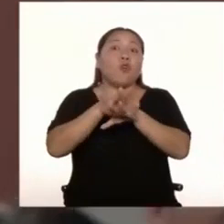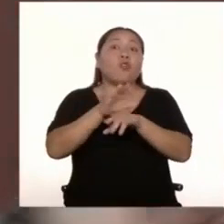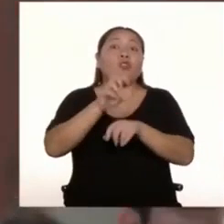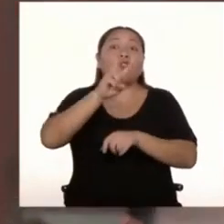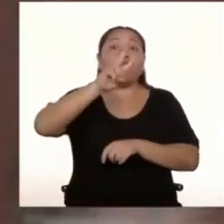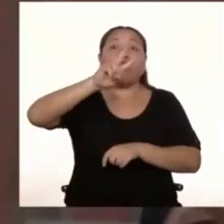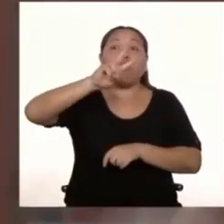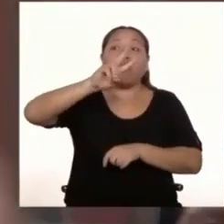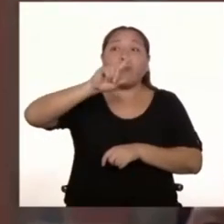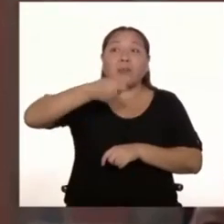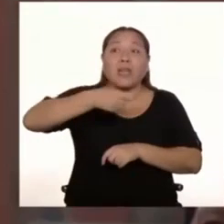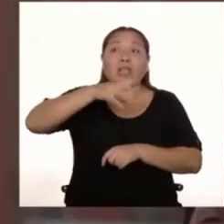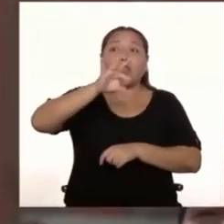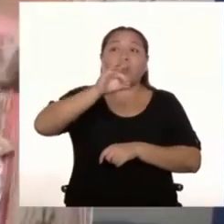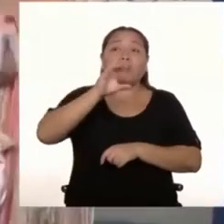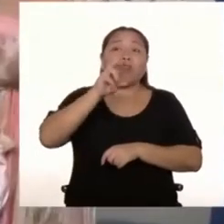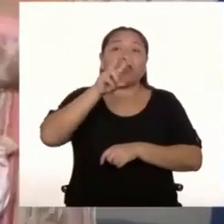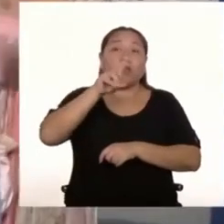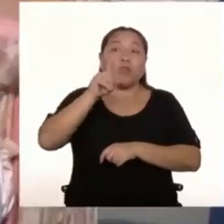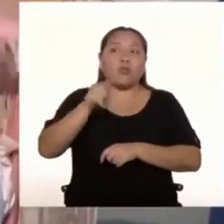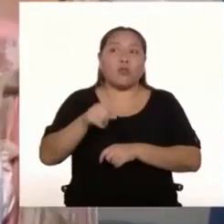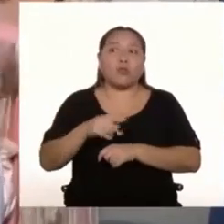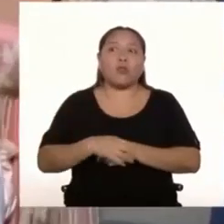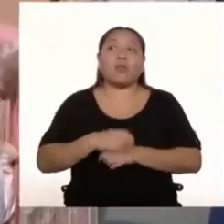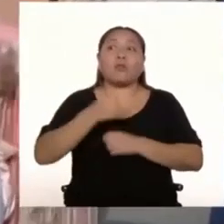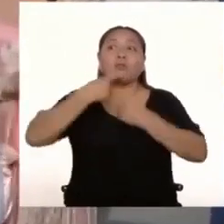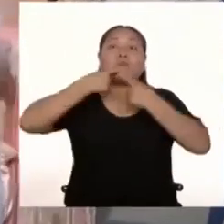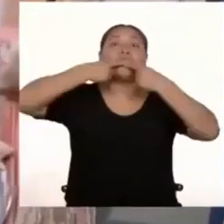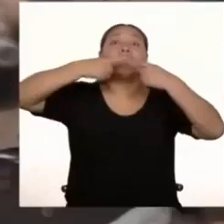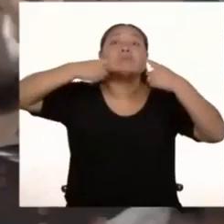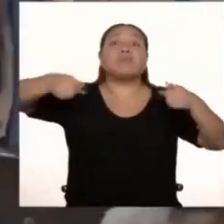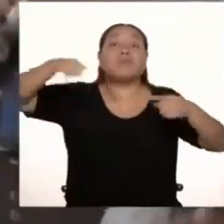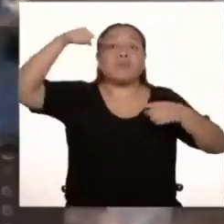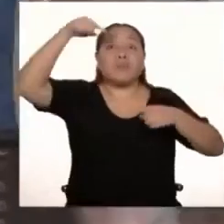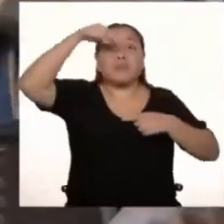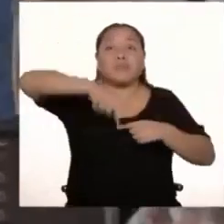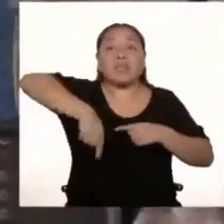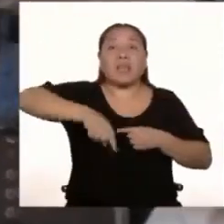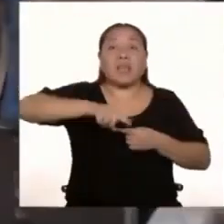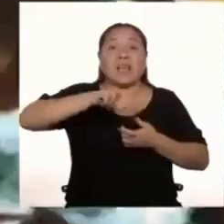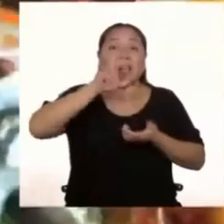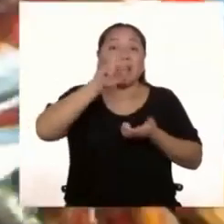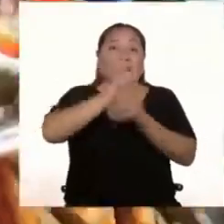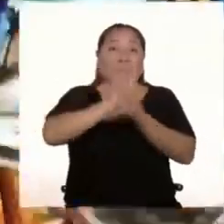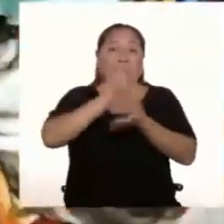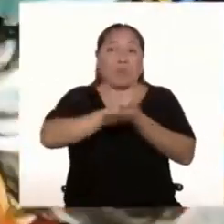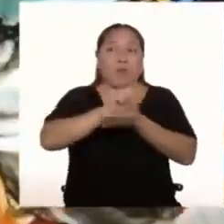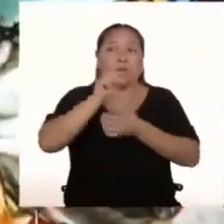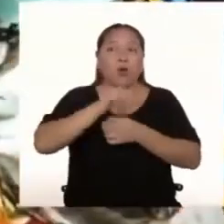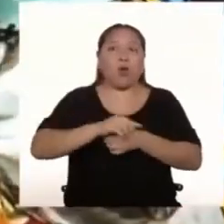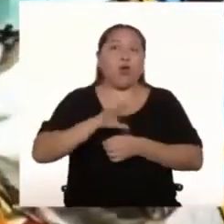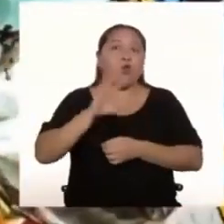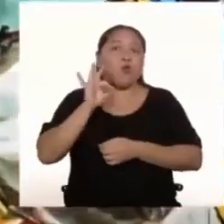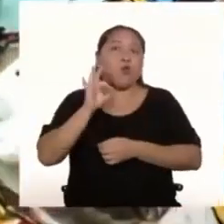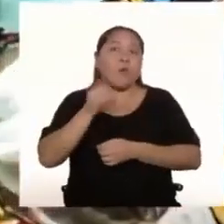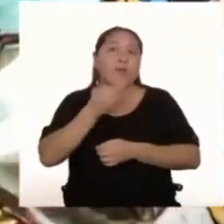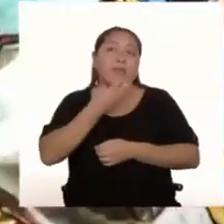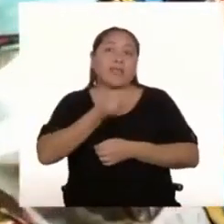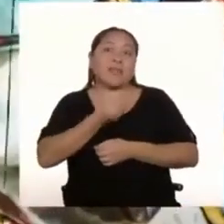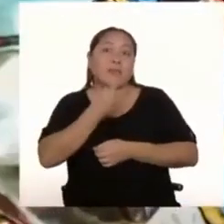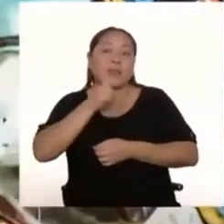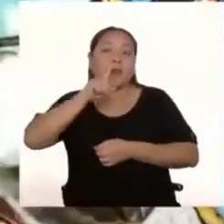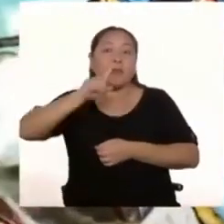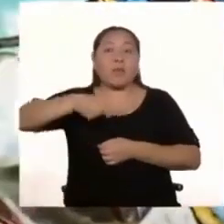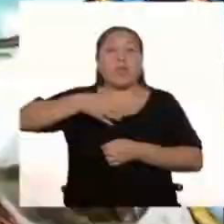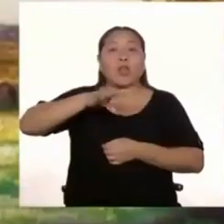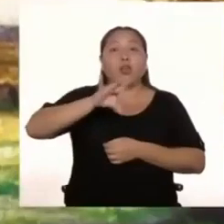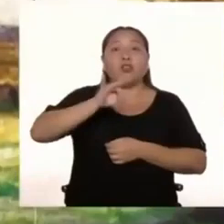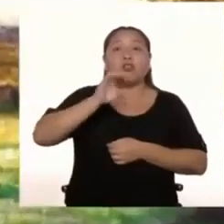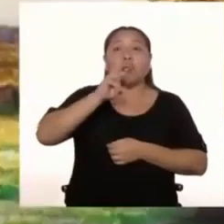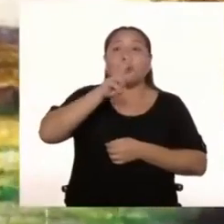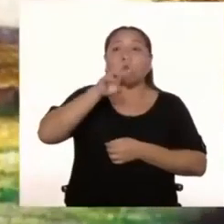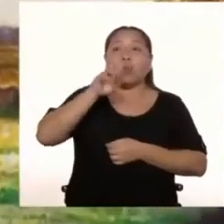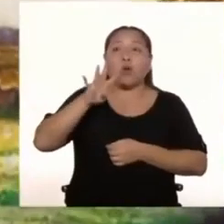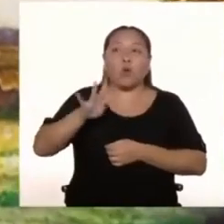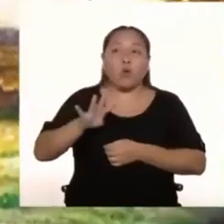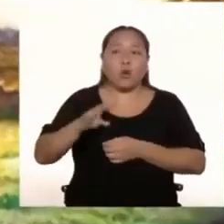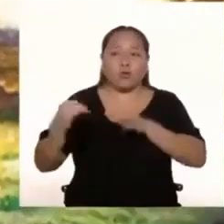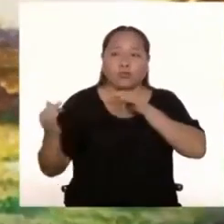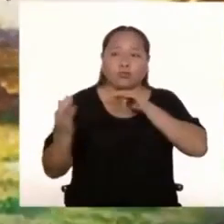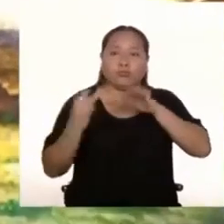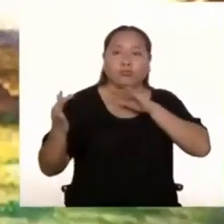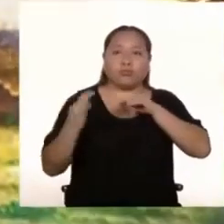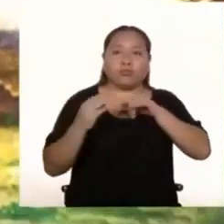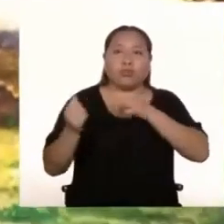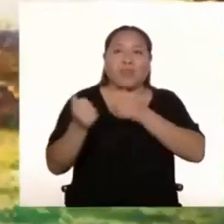con la proclamación hecha por San Martín en Lima, o el 9 de diciembre de 1824 con la batalla en las